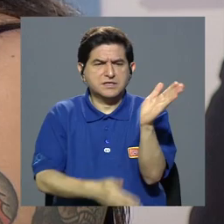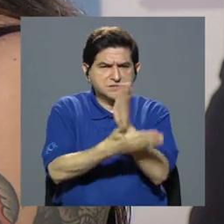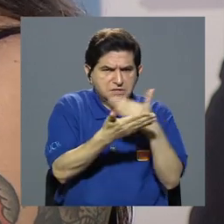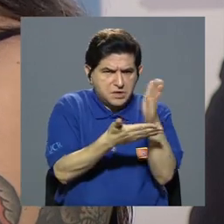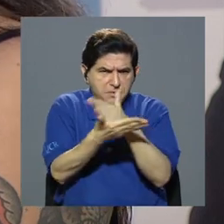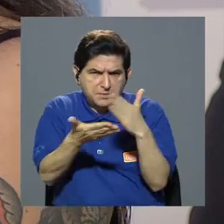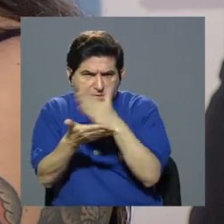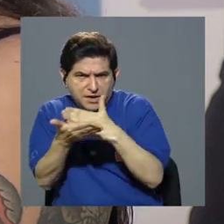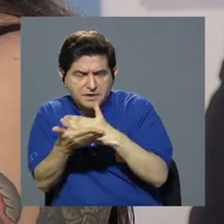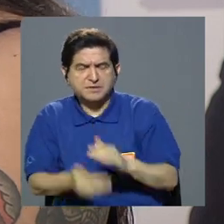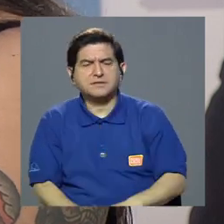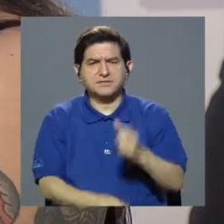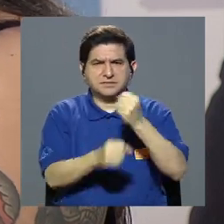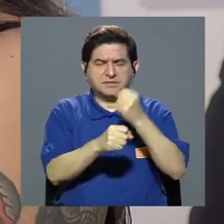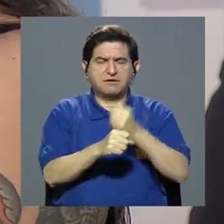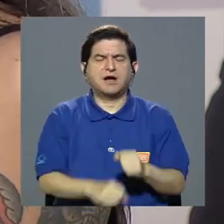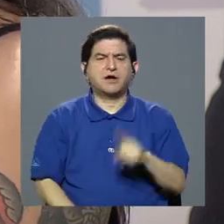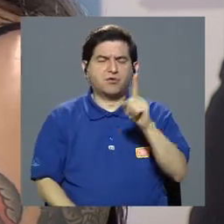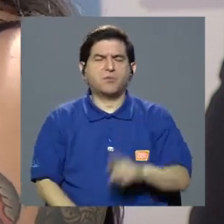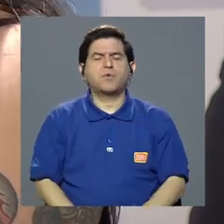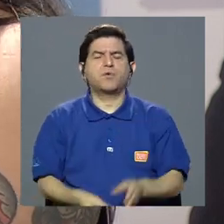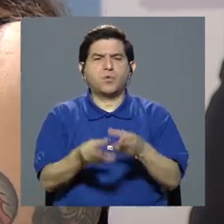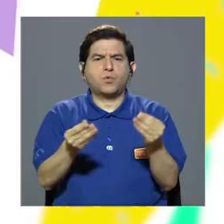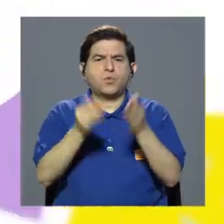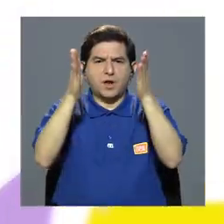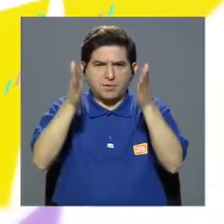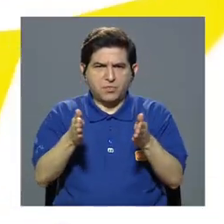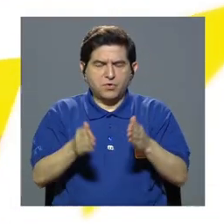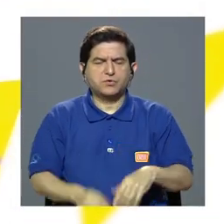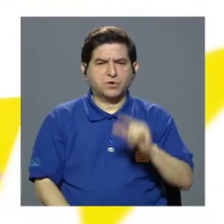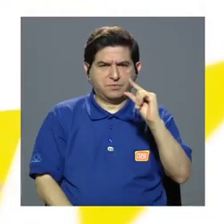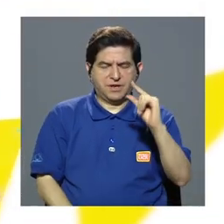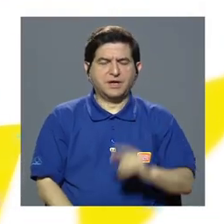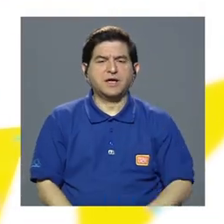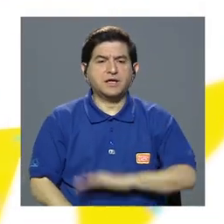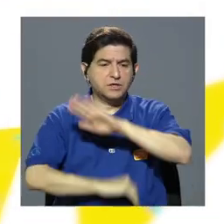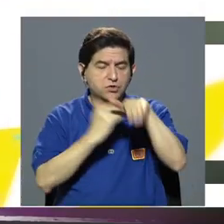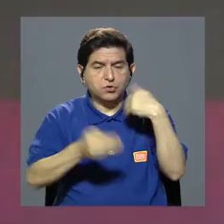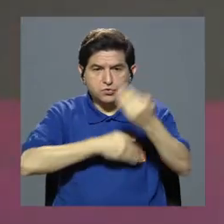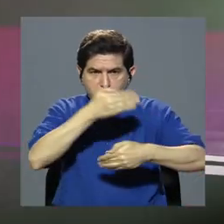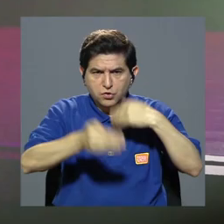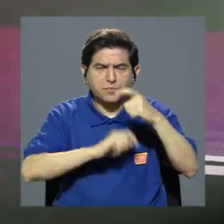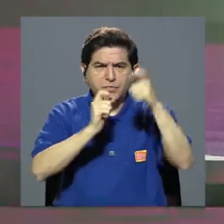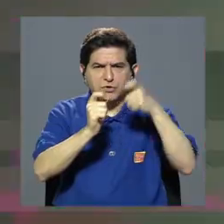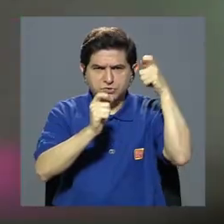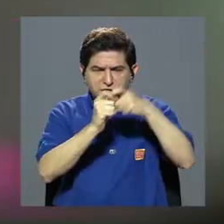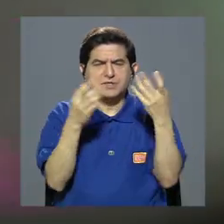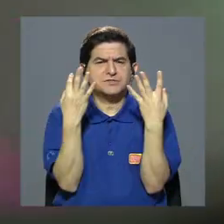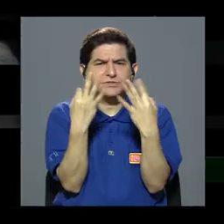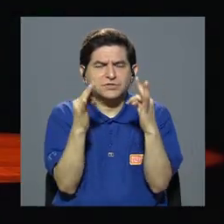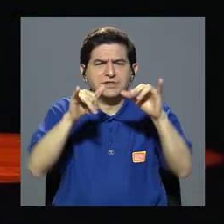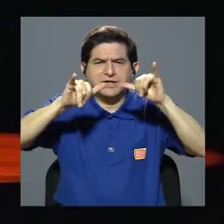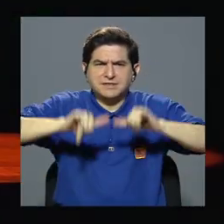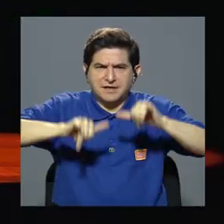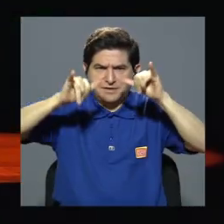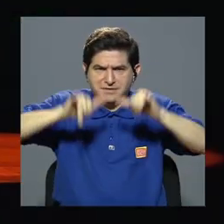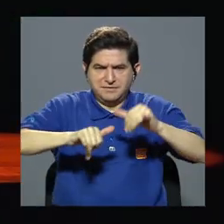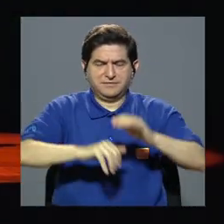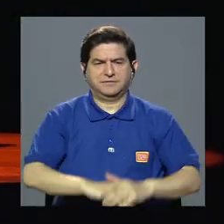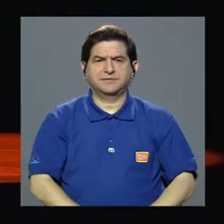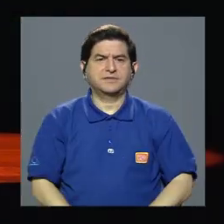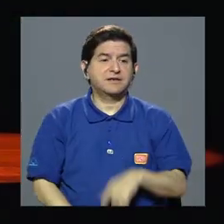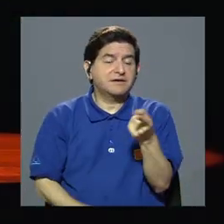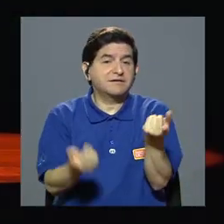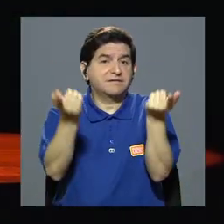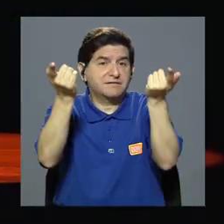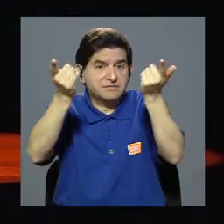hemos hecho y las secciones y así operamos como una productora pequeña entonces digamos todos los procesos son muy específicos de si tratamos de mantener